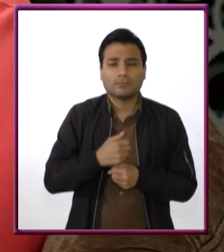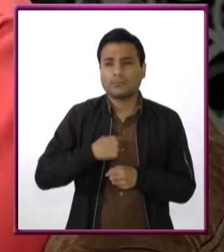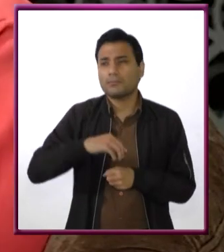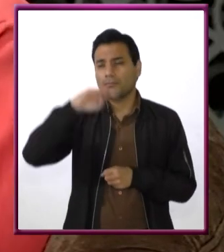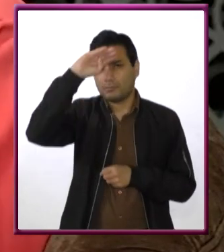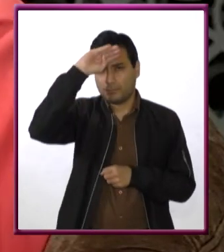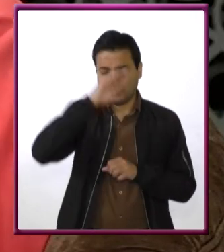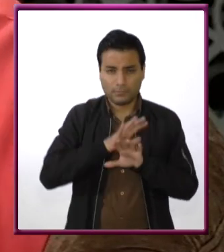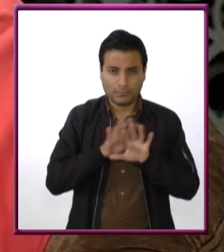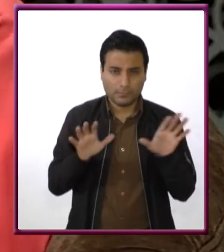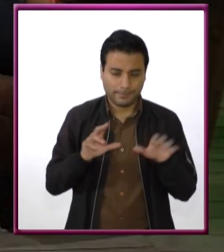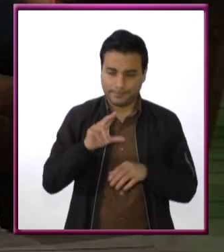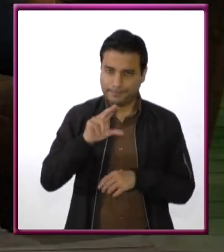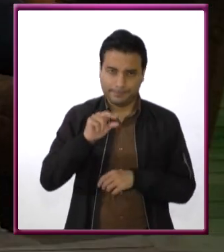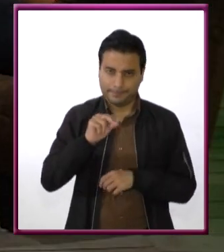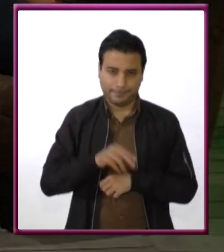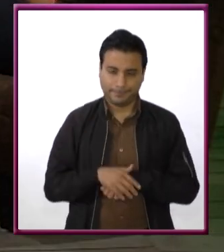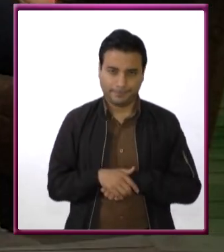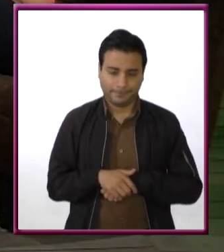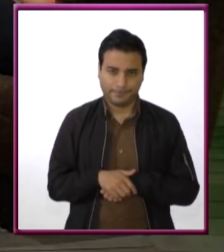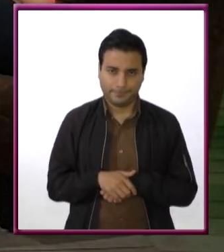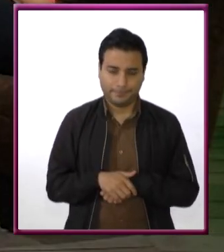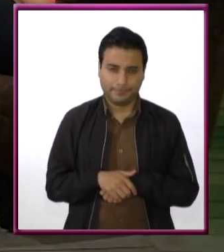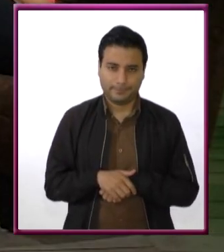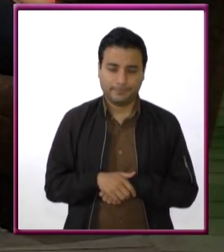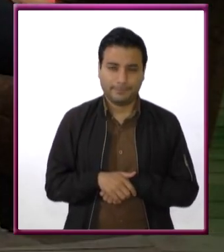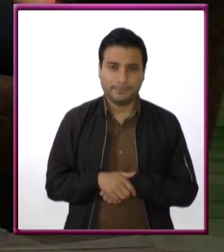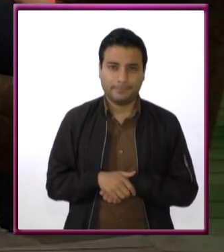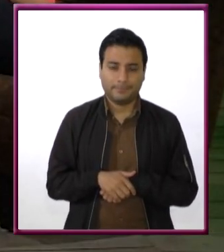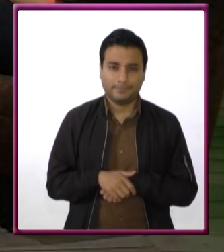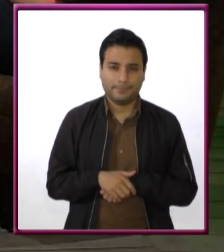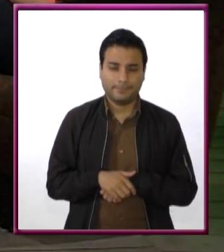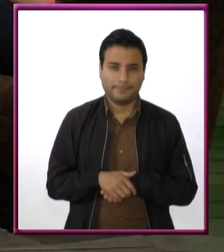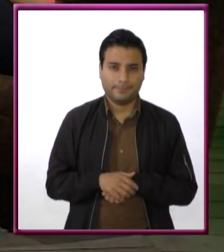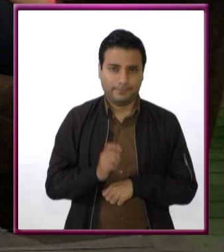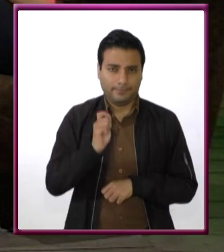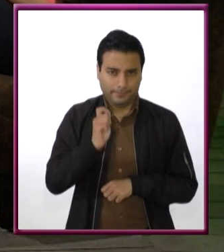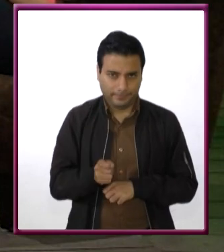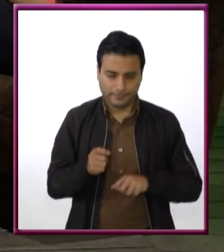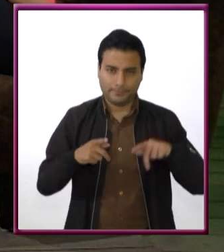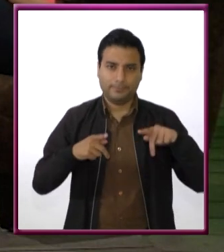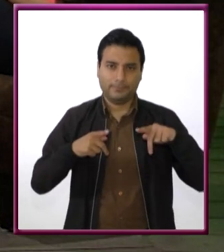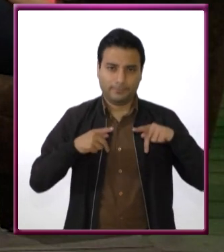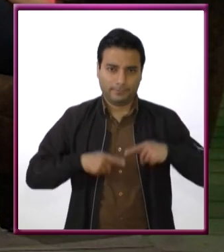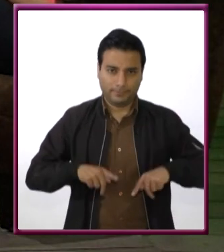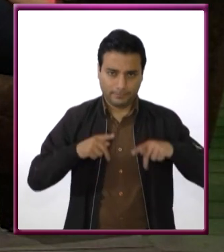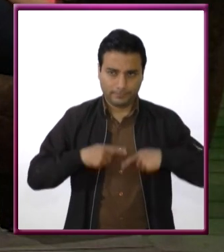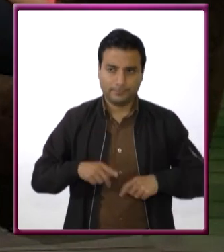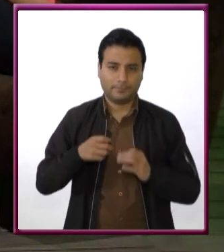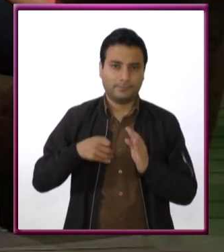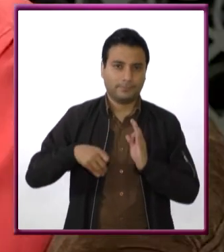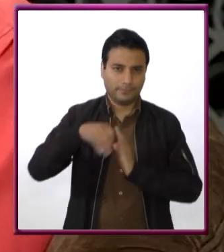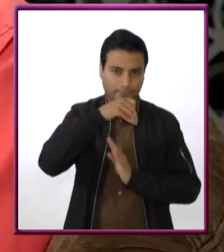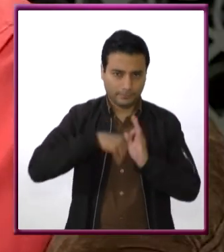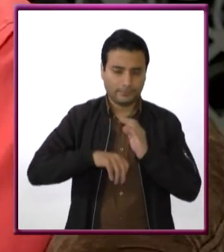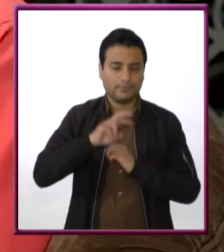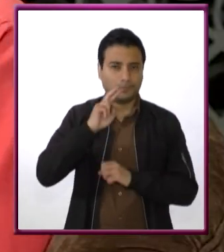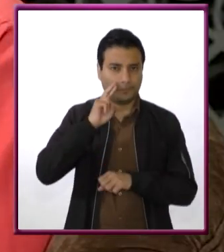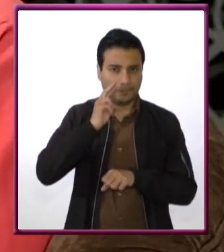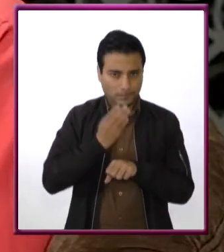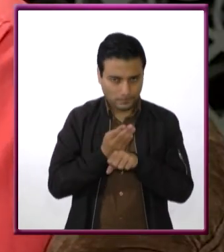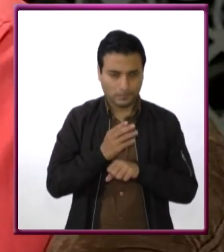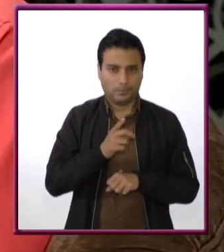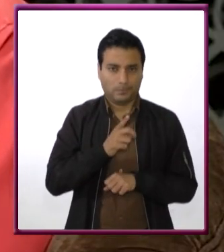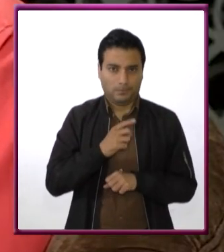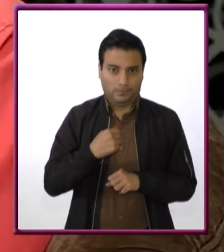recibimos toda la carga de estos plaguicidas y demás sustancias químicas, sino somos parte de la generación de